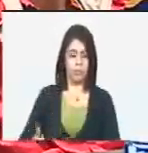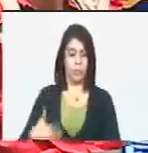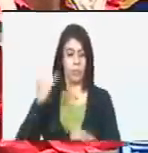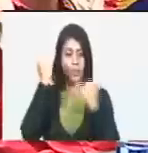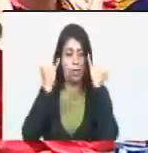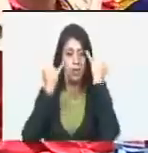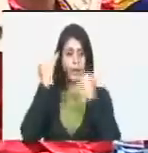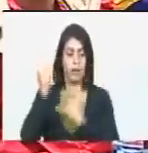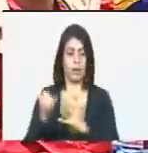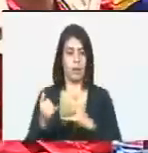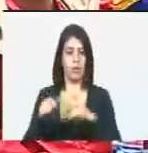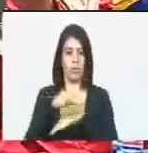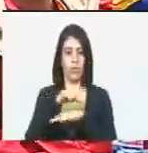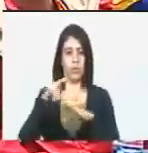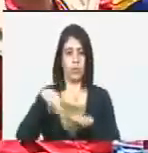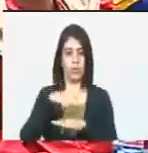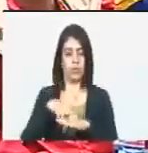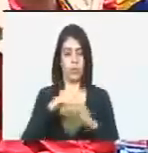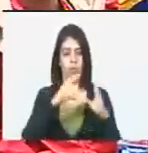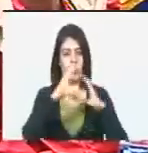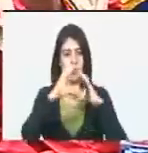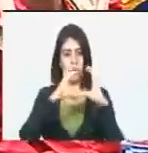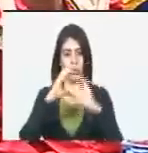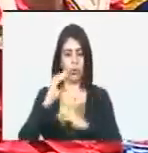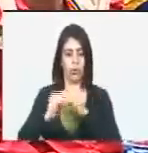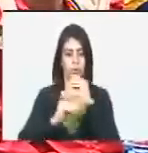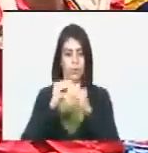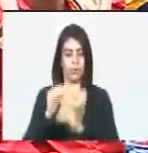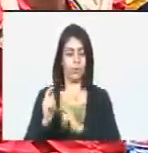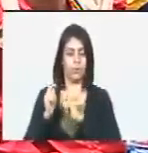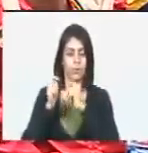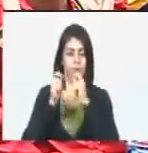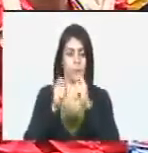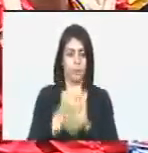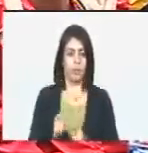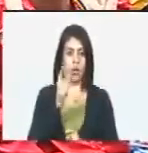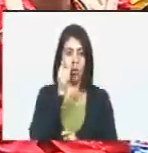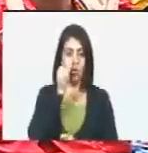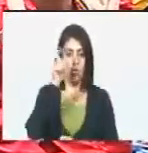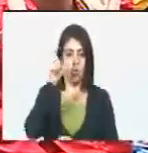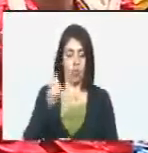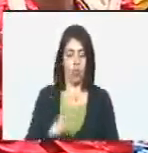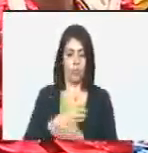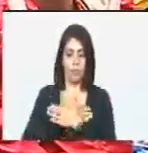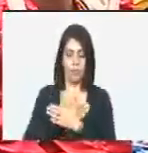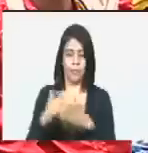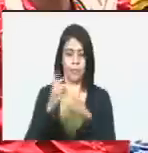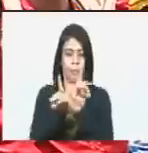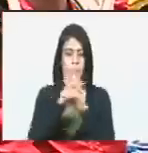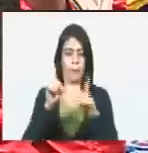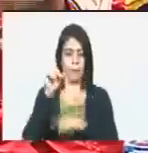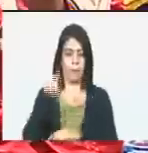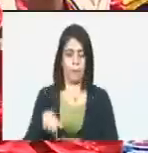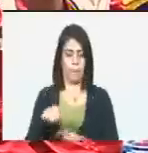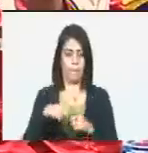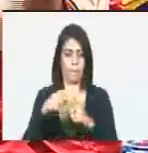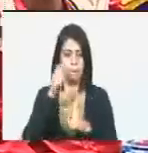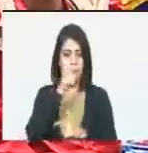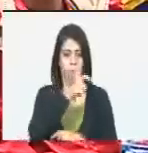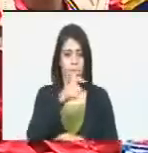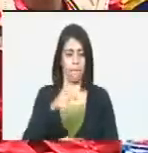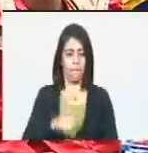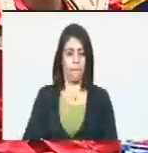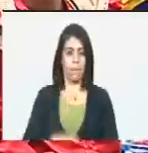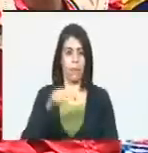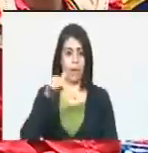Nacional de Comunicación Popular y se le consignó a un hombre entregado a la democracia, también entregado al poder popular. En este